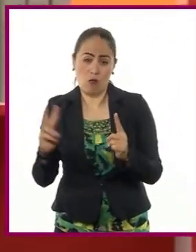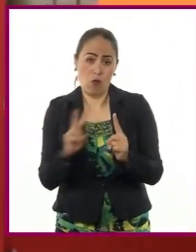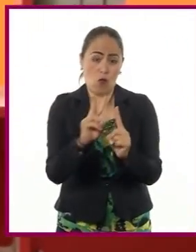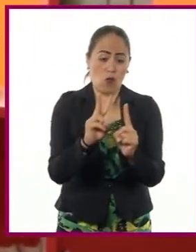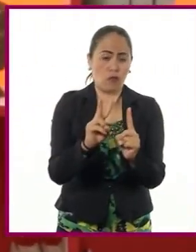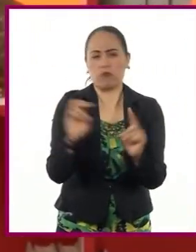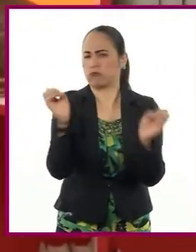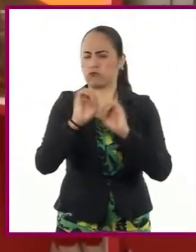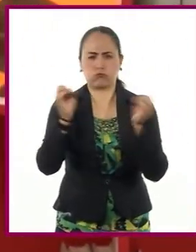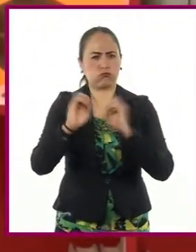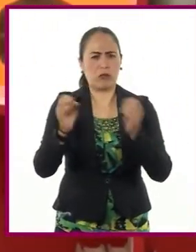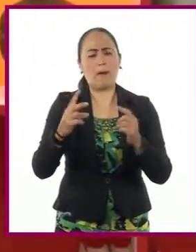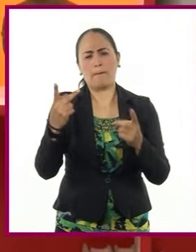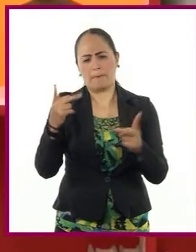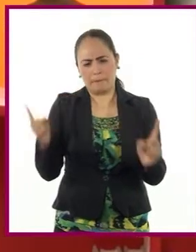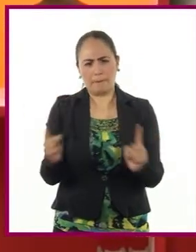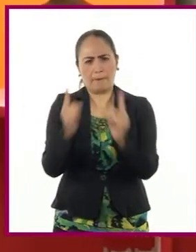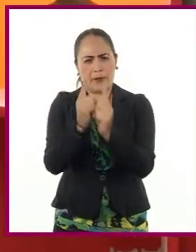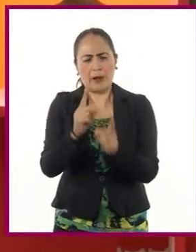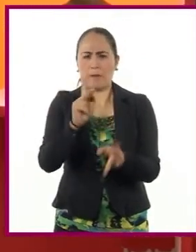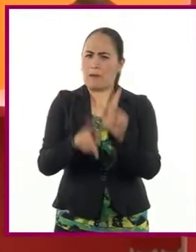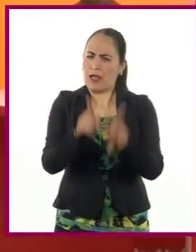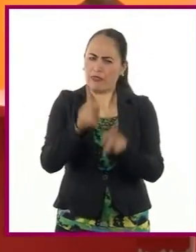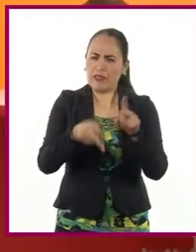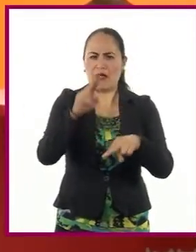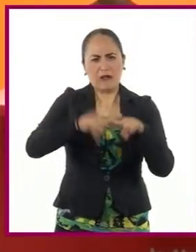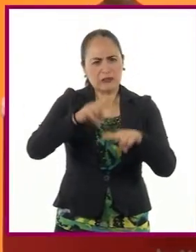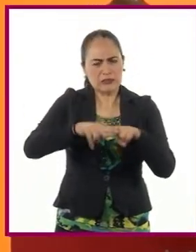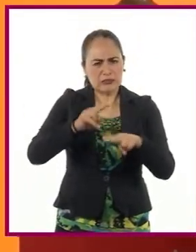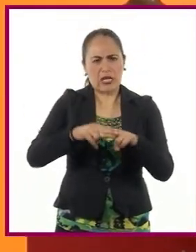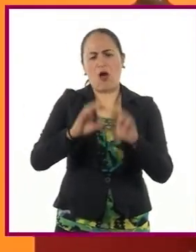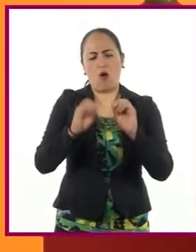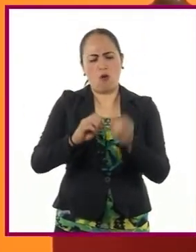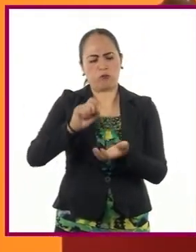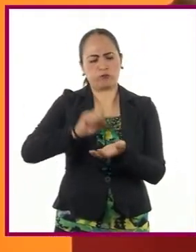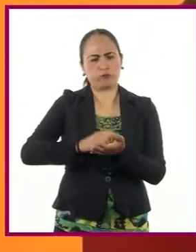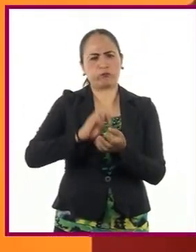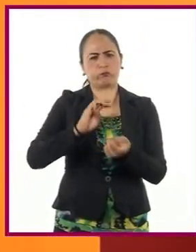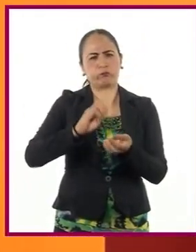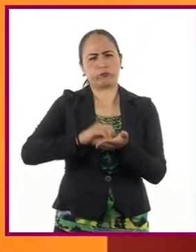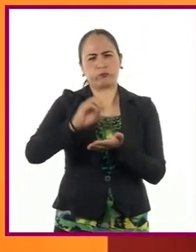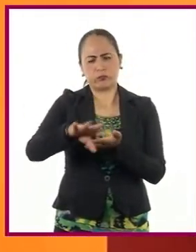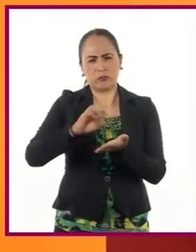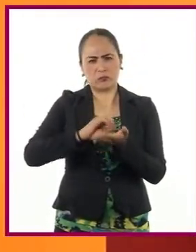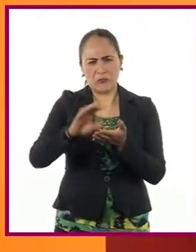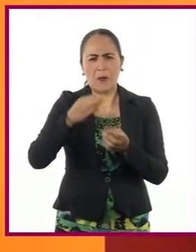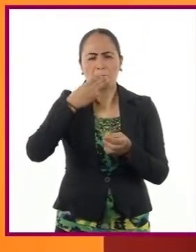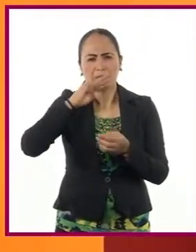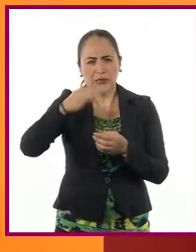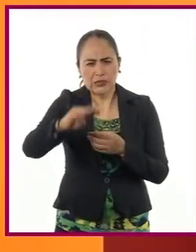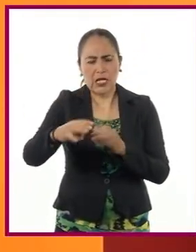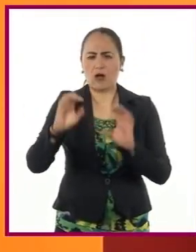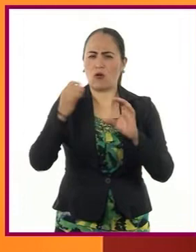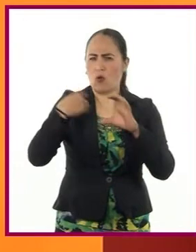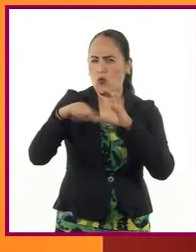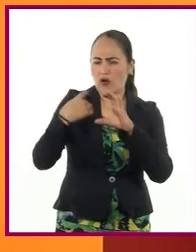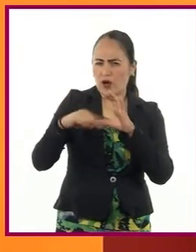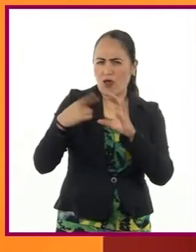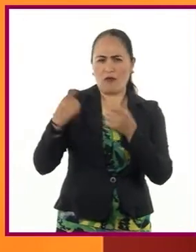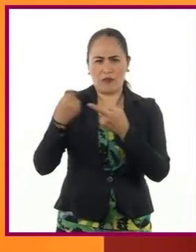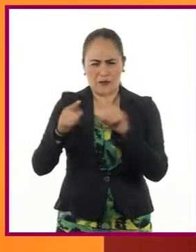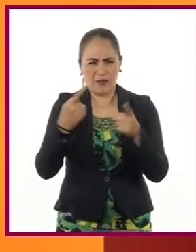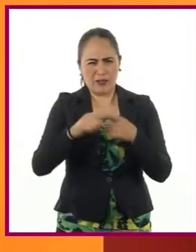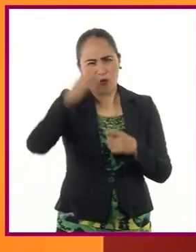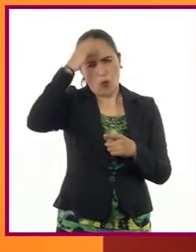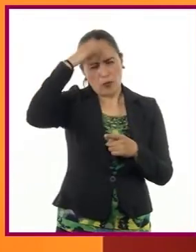sentarse a conversar, enviarse comunicados por escrito, intercambiar información confiable por medios electrónicos que sustenten su